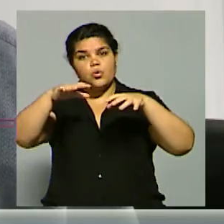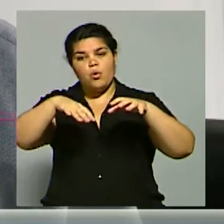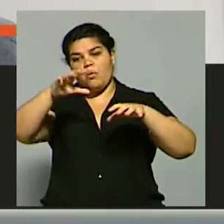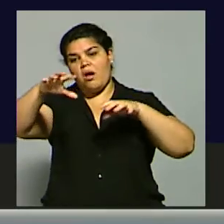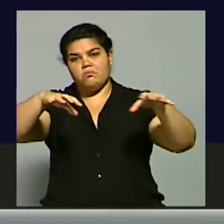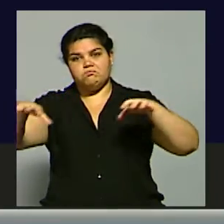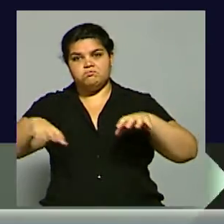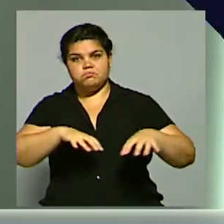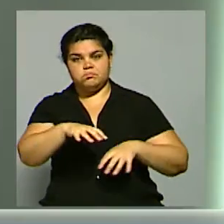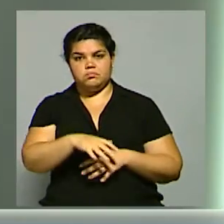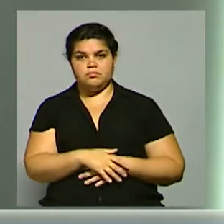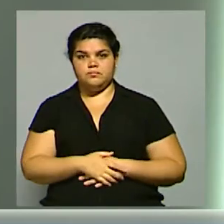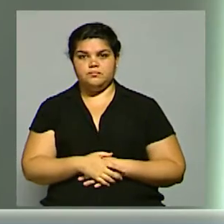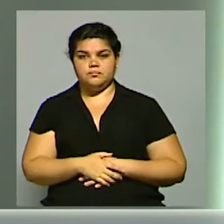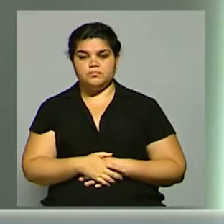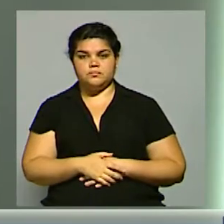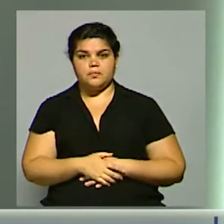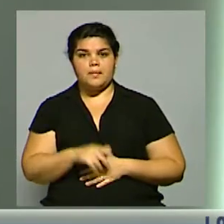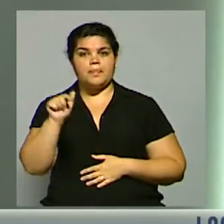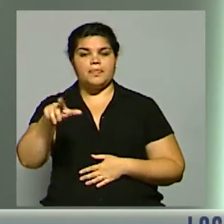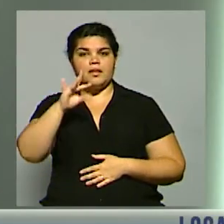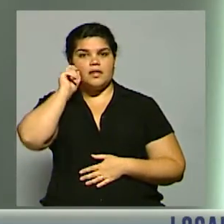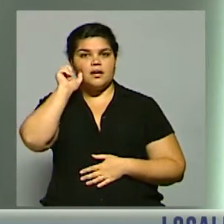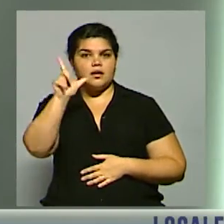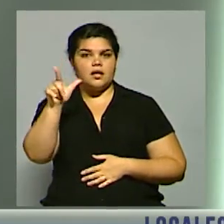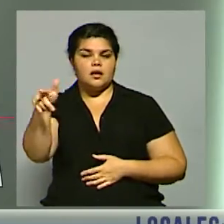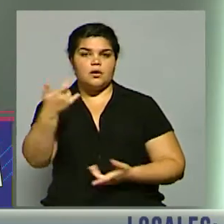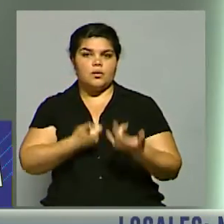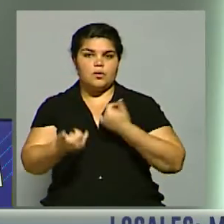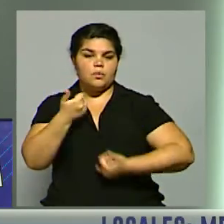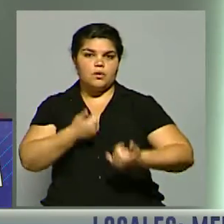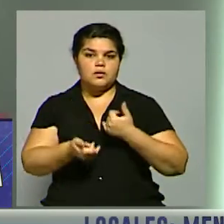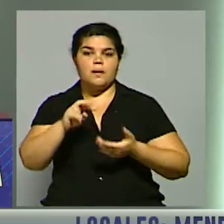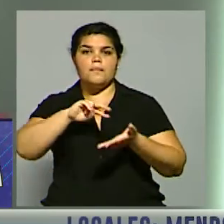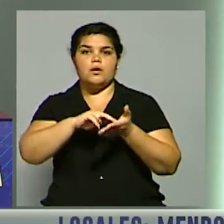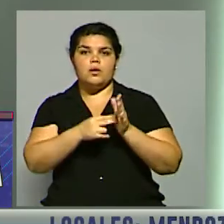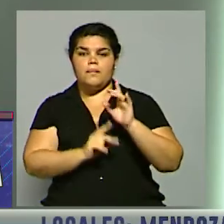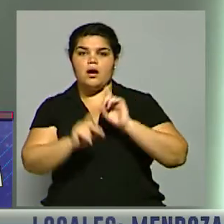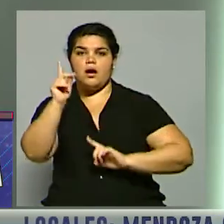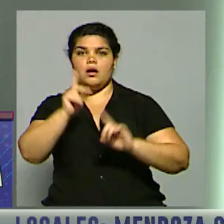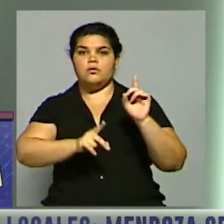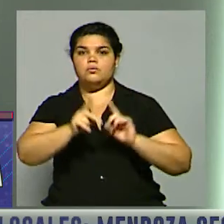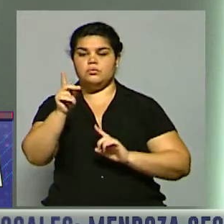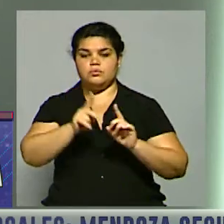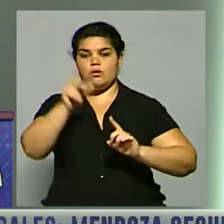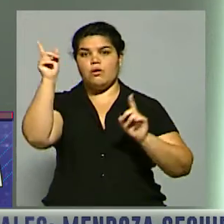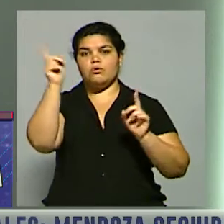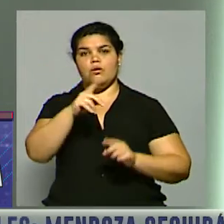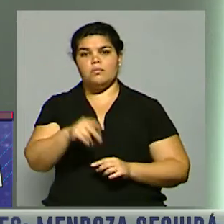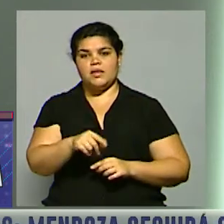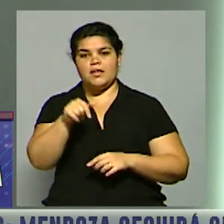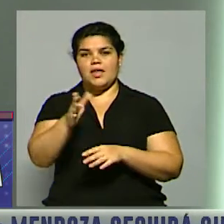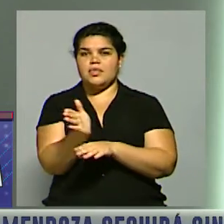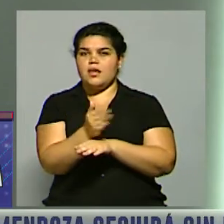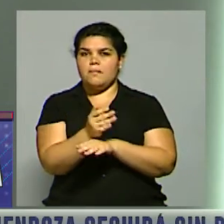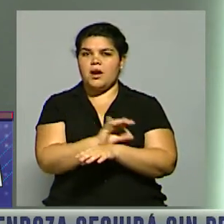aisladas. Ahí pasaba Daniel Burriesa con algunas de las consecuencias que produjo esta tormenta en la madrugada del